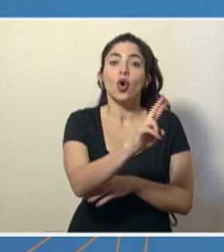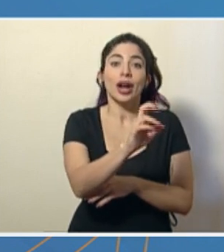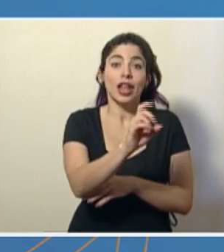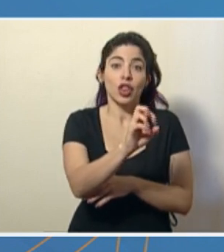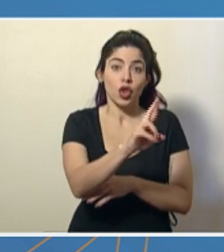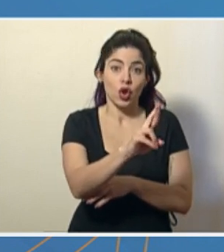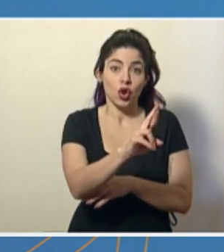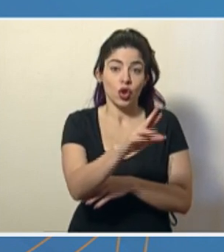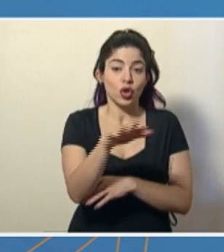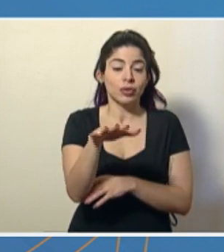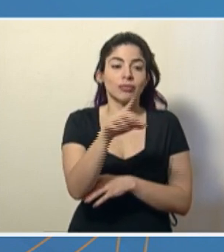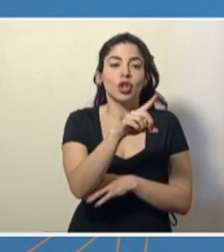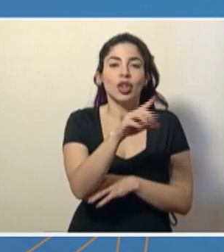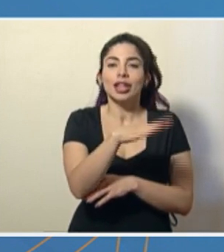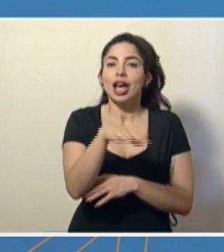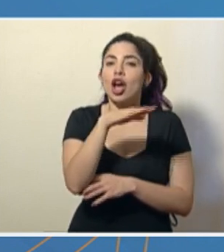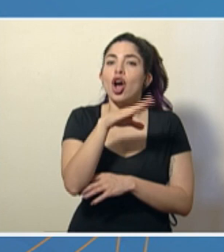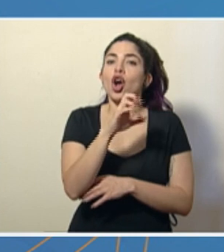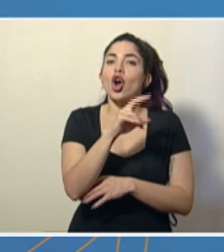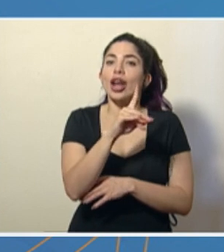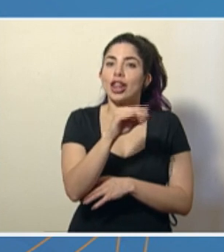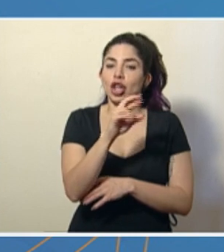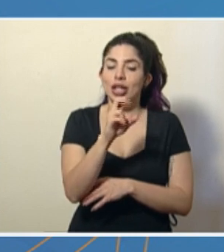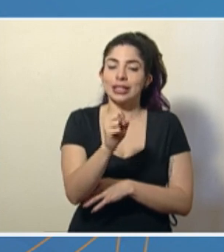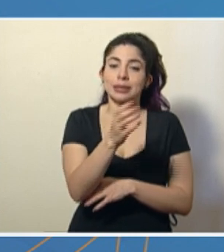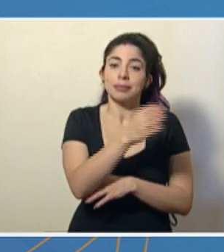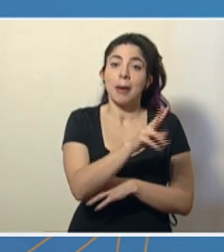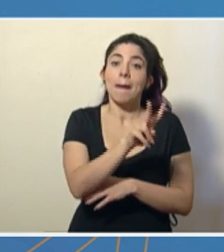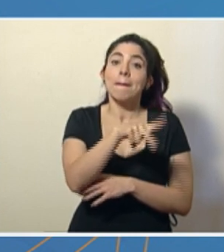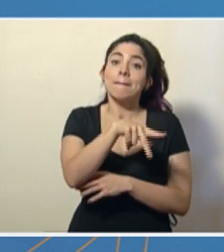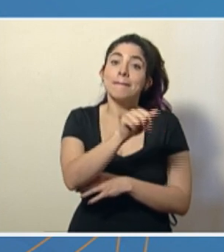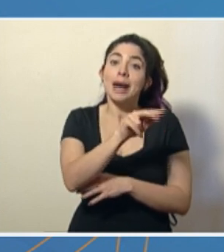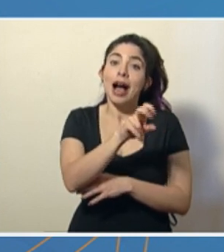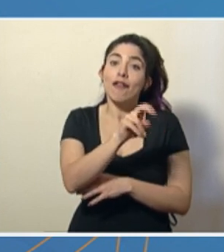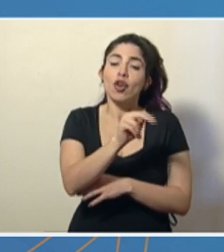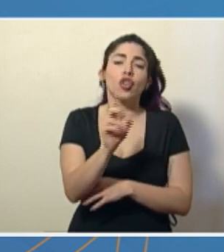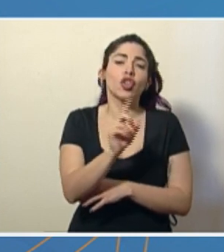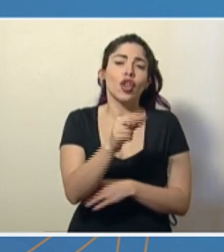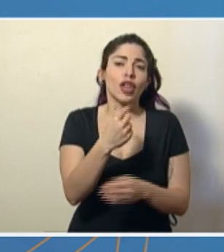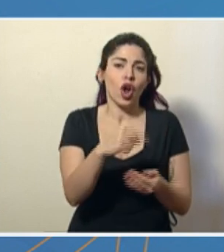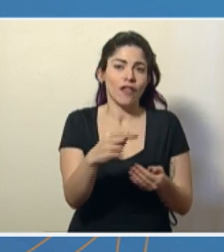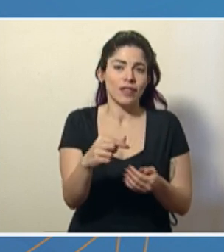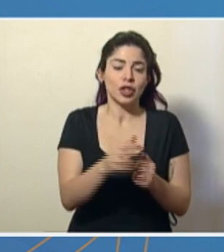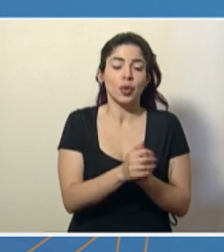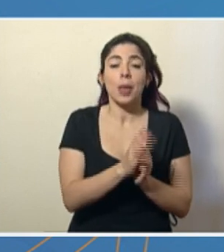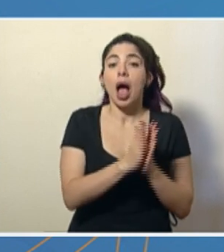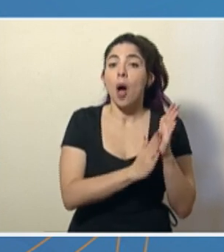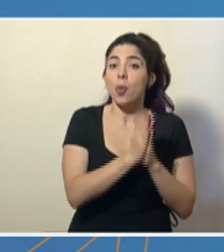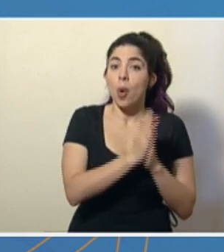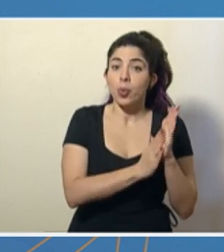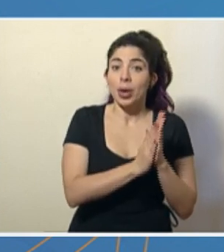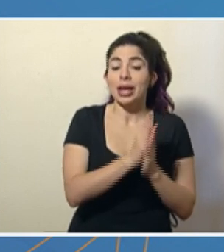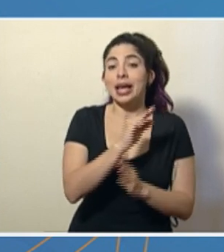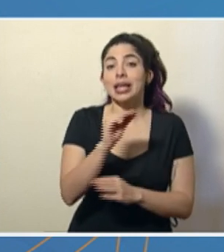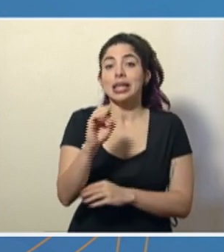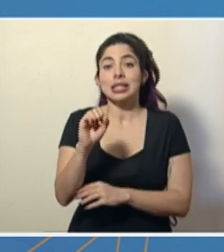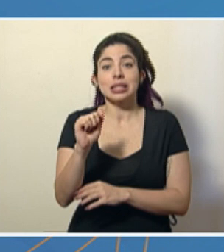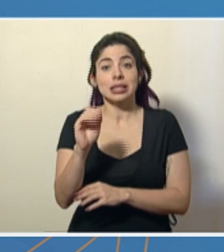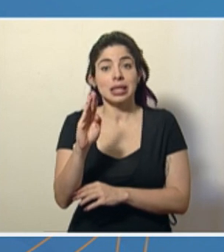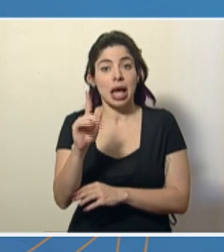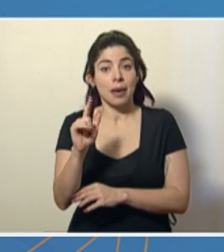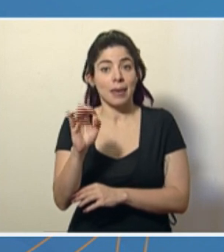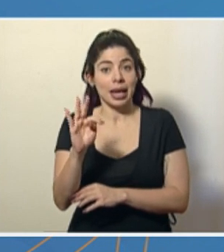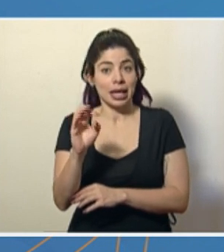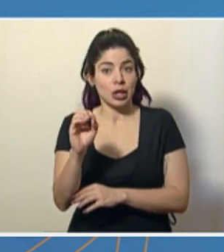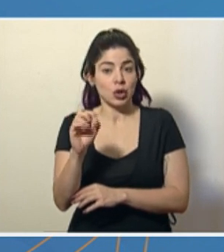Corredor en el Cantón de Corredores, Pavón en el Cantón de Golfito, Agua Buena y Zabalito